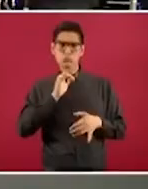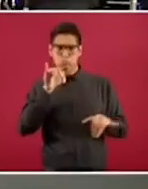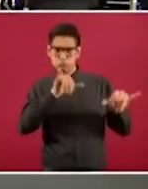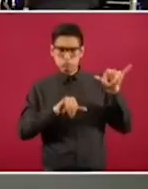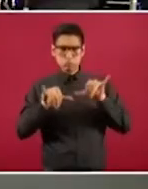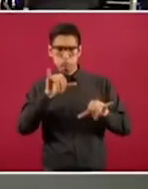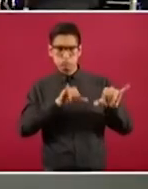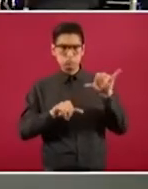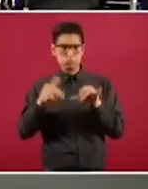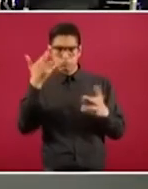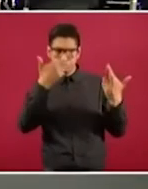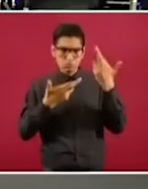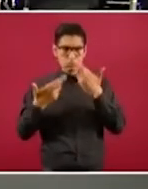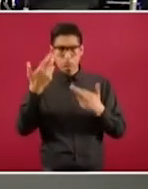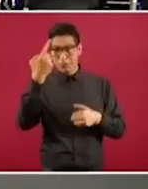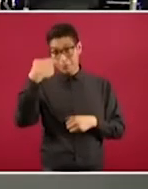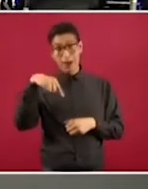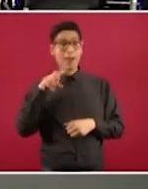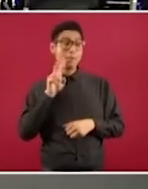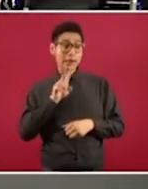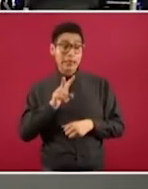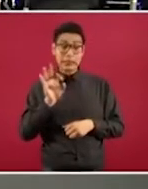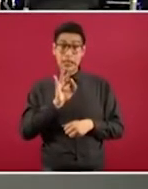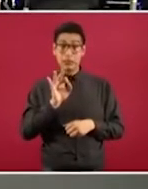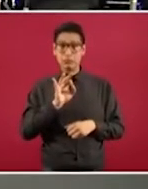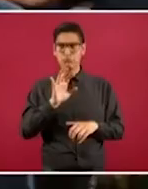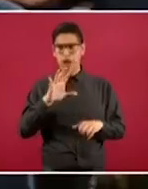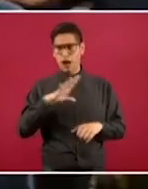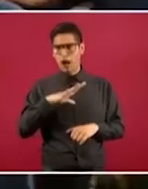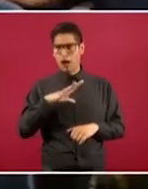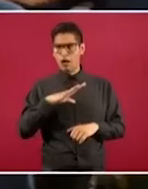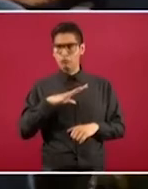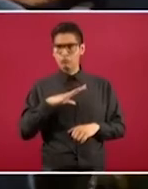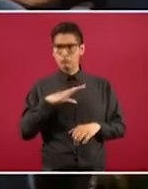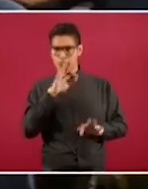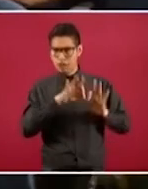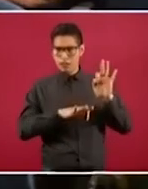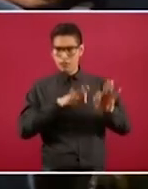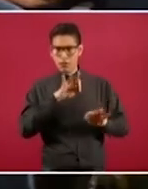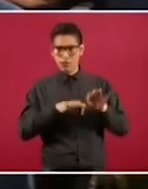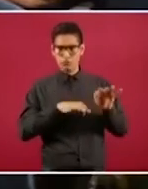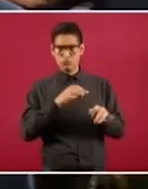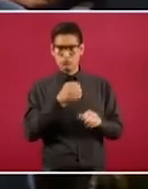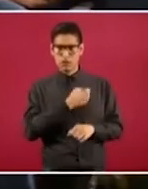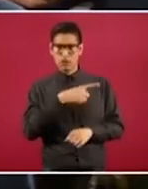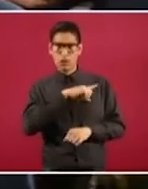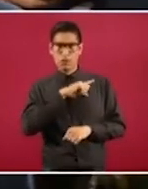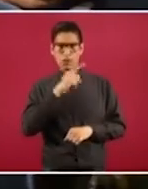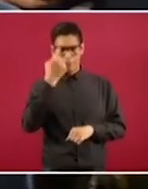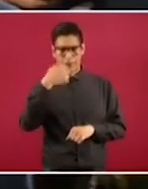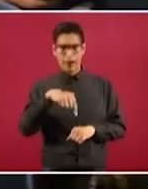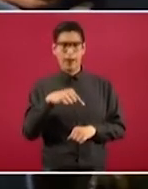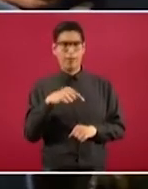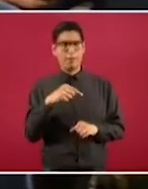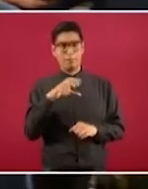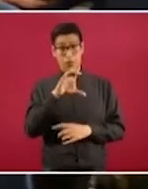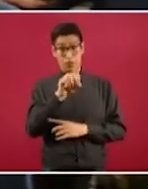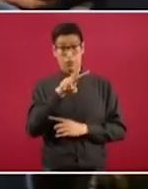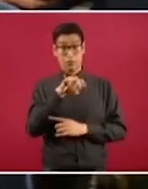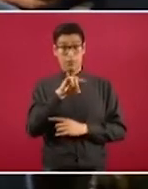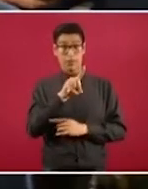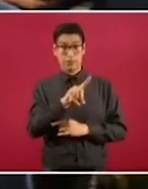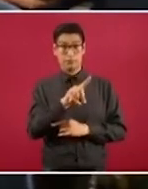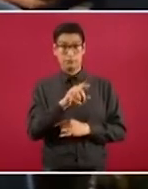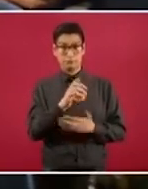pues para buscar un tratamiento contra COVID-19. ¿Ustedes tienen información al respecto? Y mi tercera pregunta es,